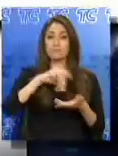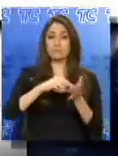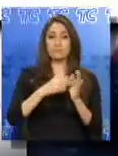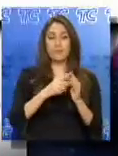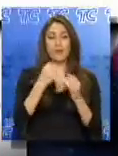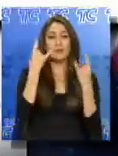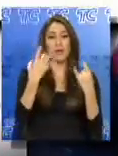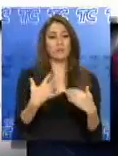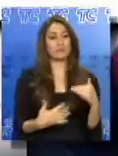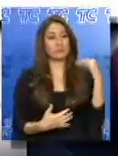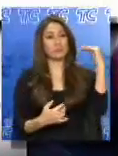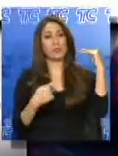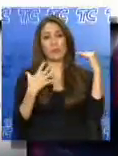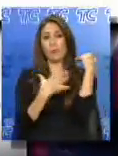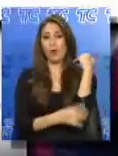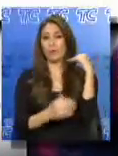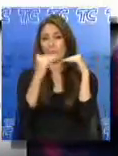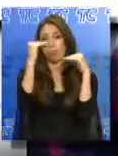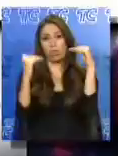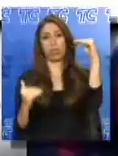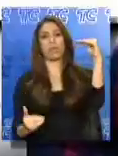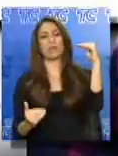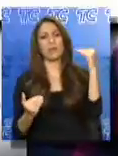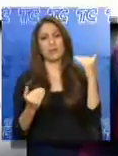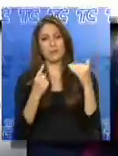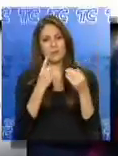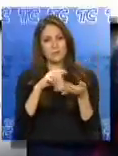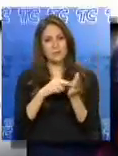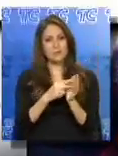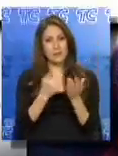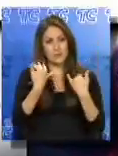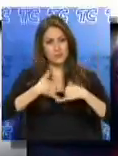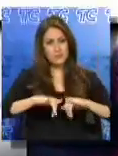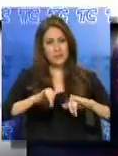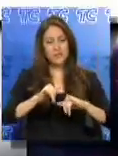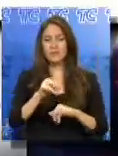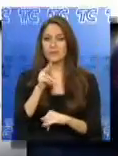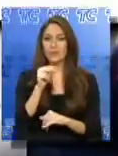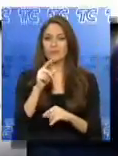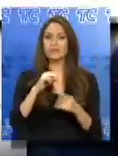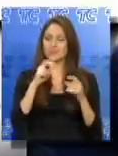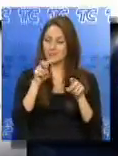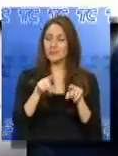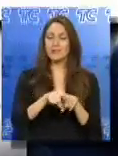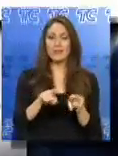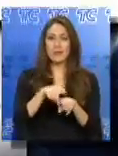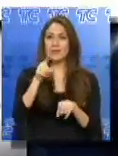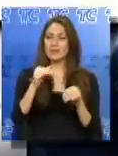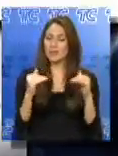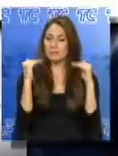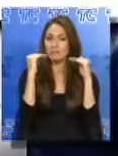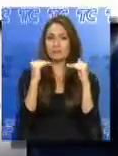ricos y pobres, más aún cuando pocos heredan todo y muchos heredan tan solo miseria. Tenemos la verdad.